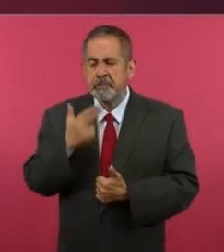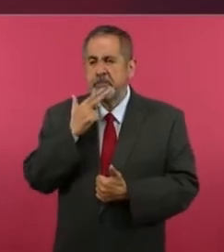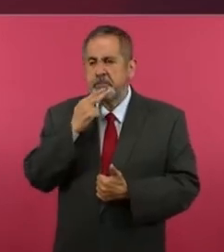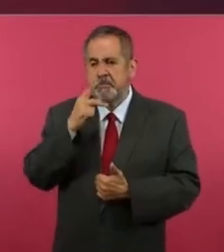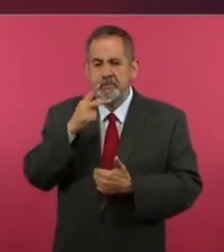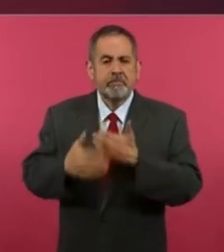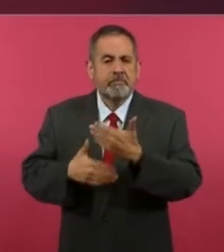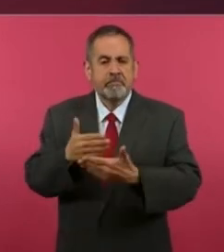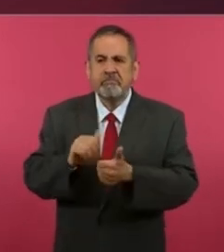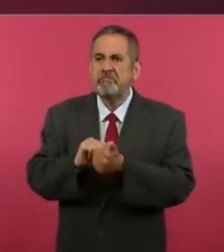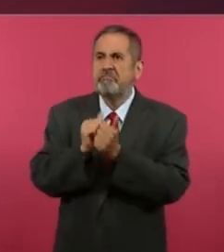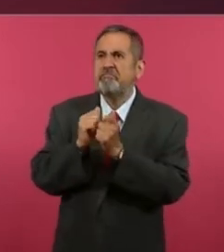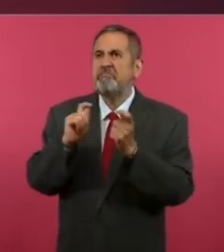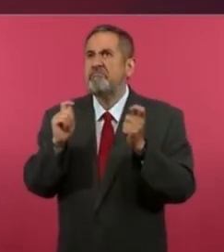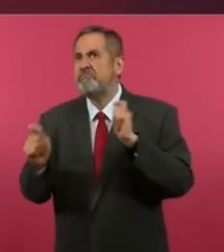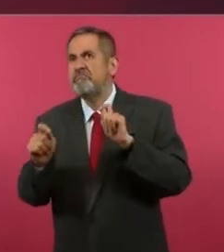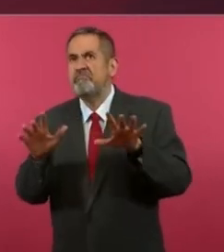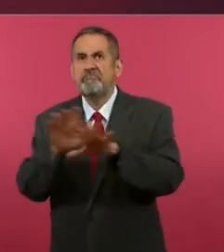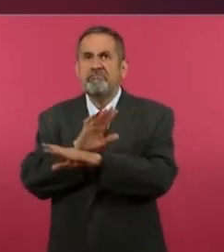en un proceso de transformación.